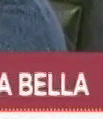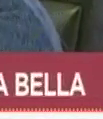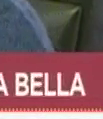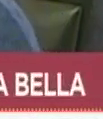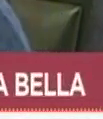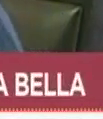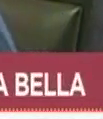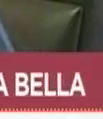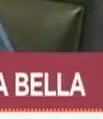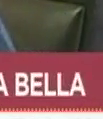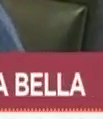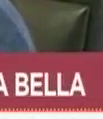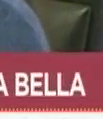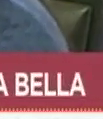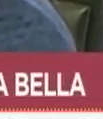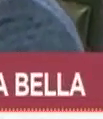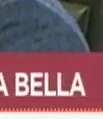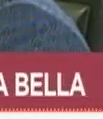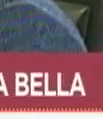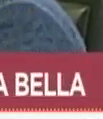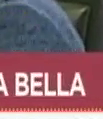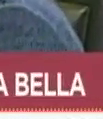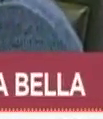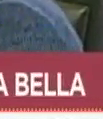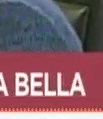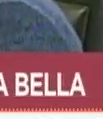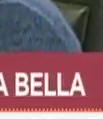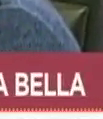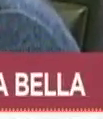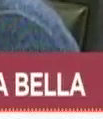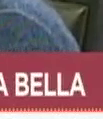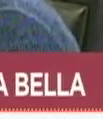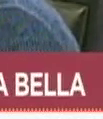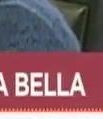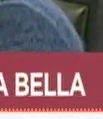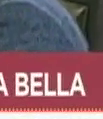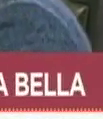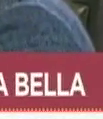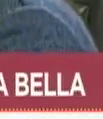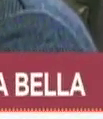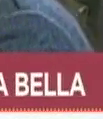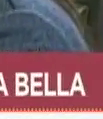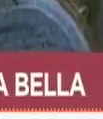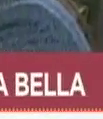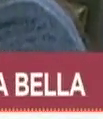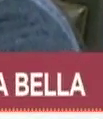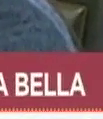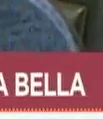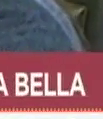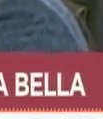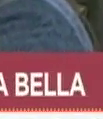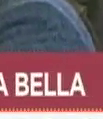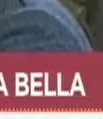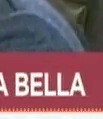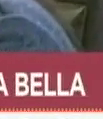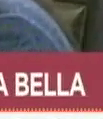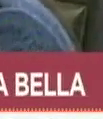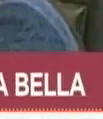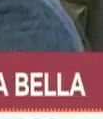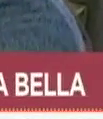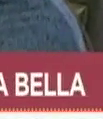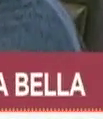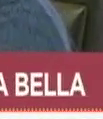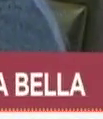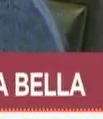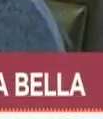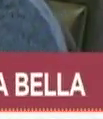cada uno de los espacios de la comuna. Y las brigadas que se han venido formando, donde INSE, Saber y Trabajo,